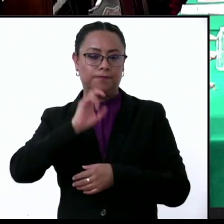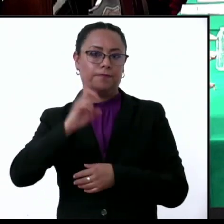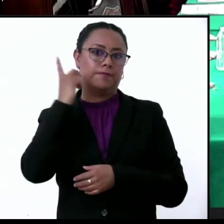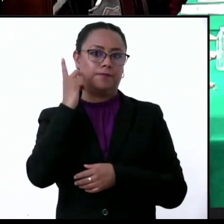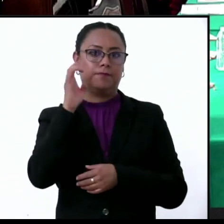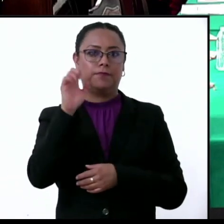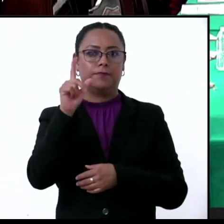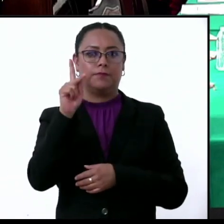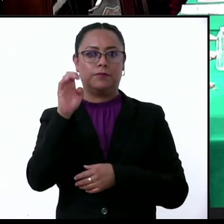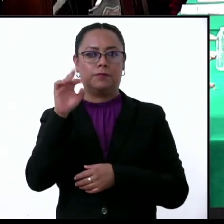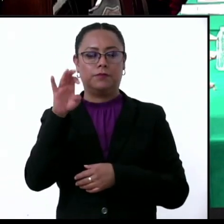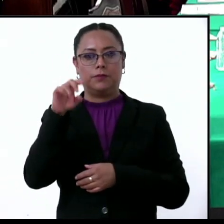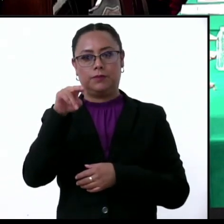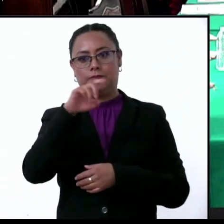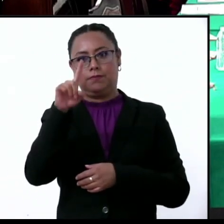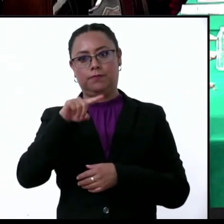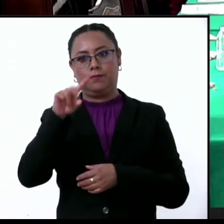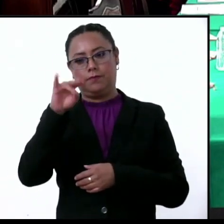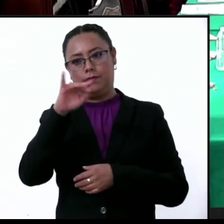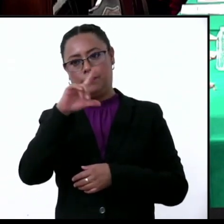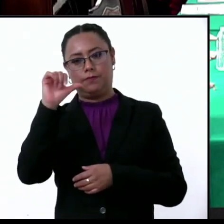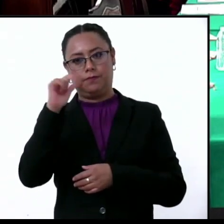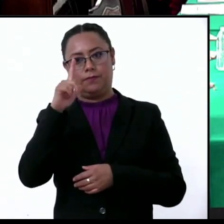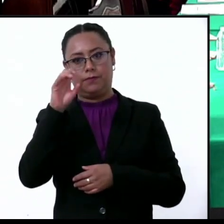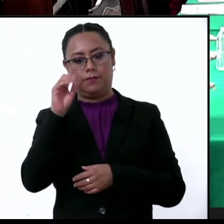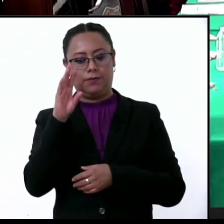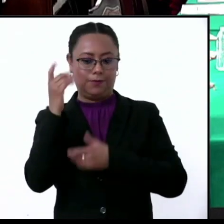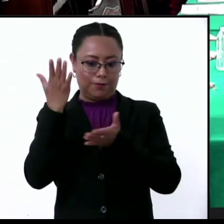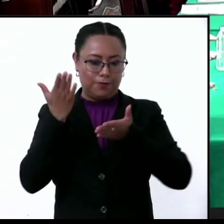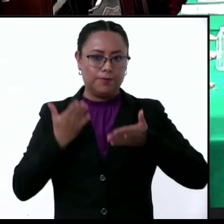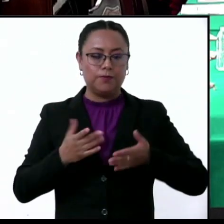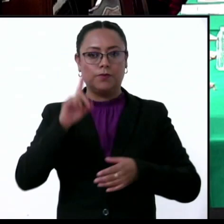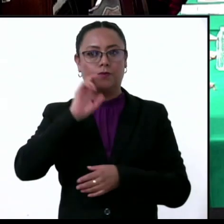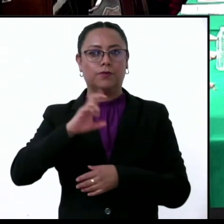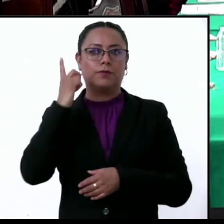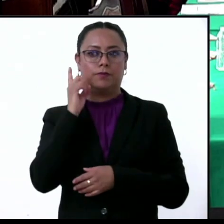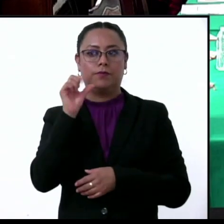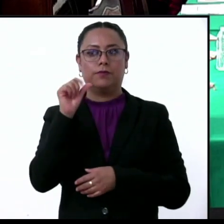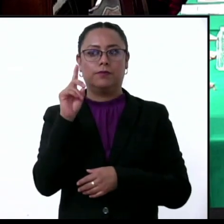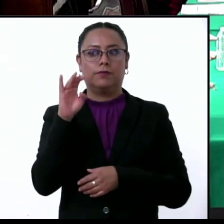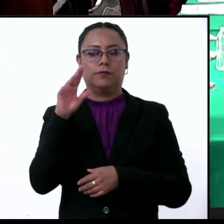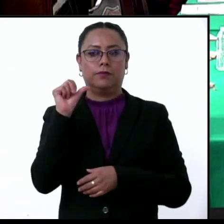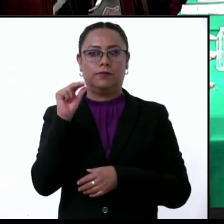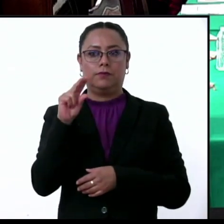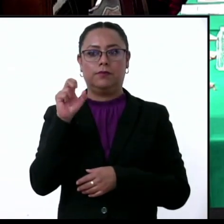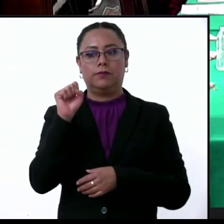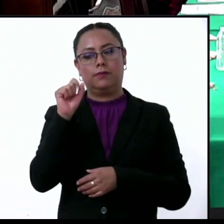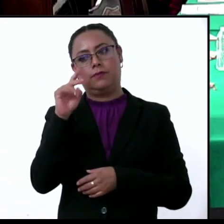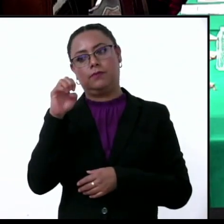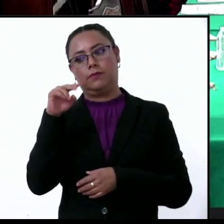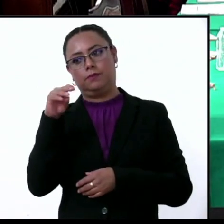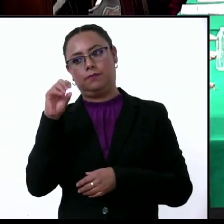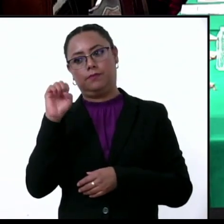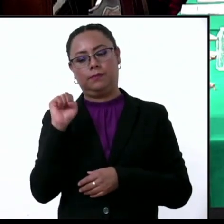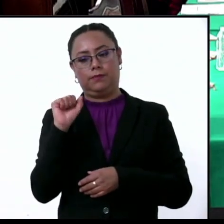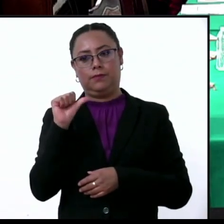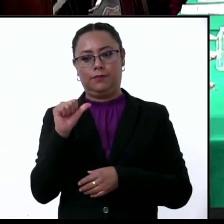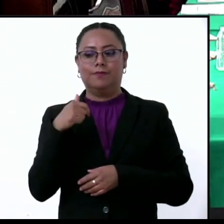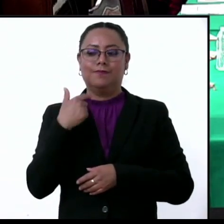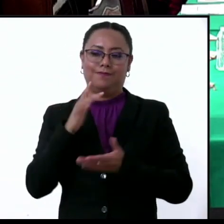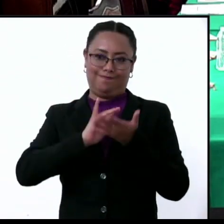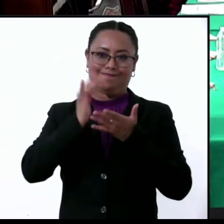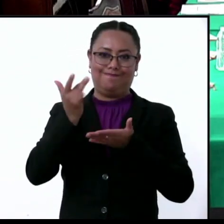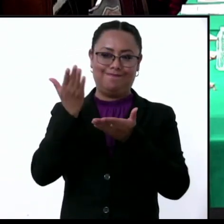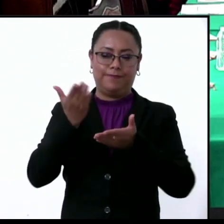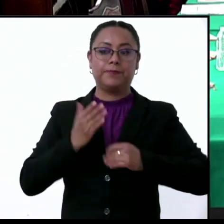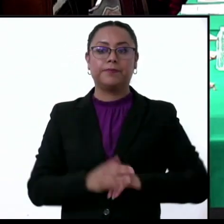Esperanza Villalobos su presencia, su acompañamiento, Adriana Espinosa de los Monteros también, muchas gracias, diputada,